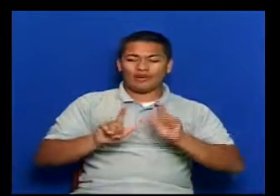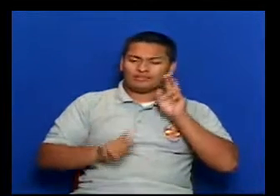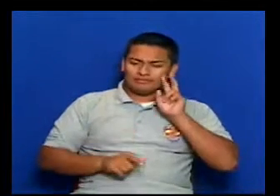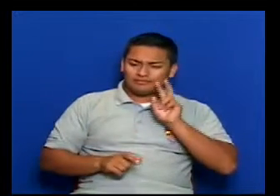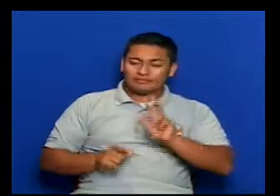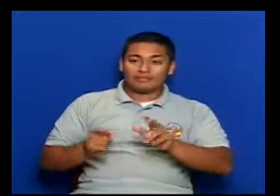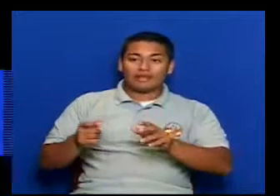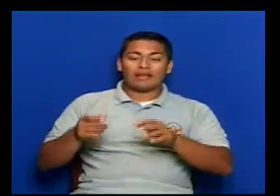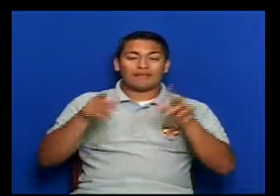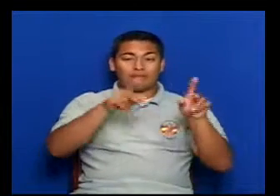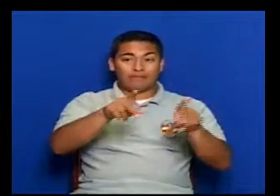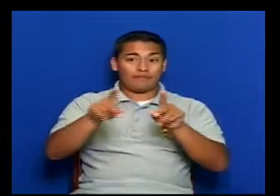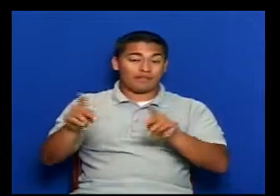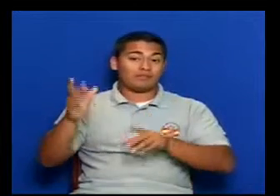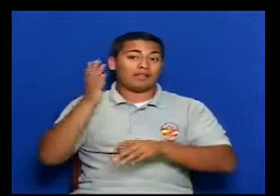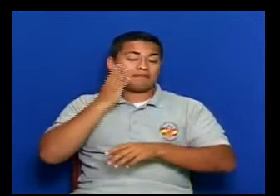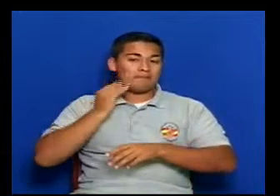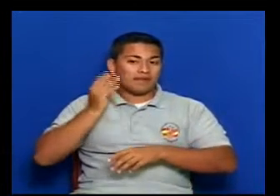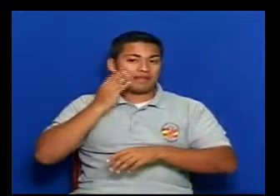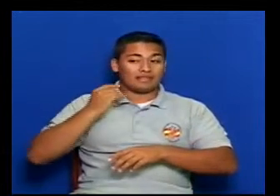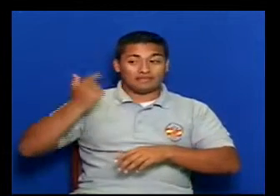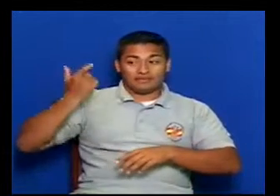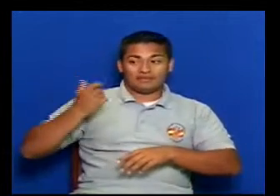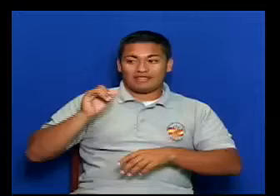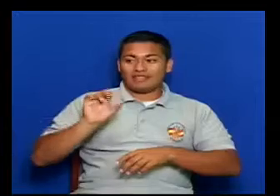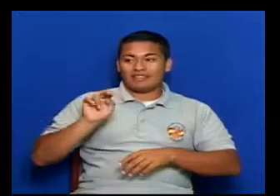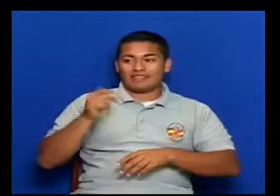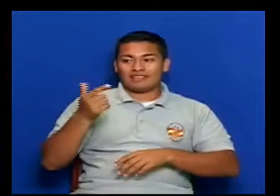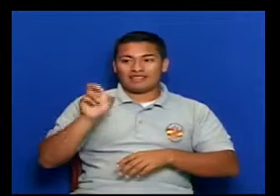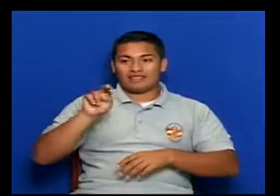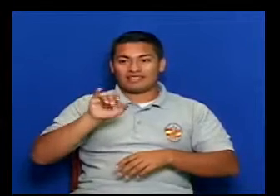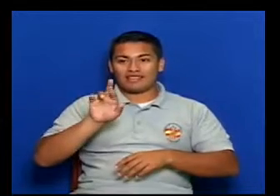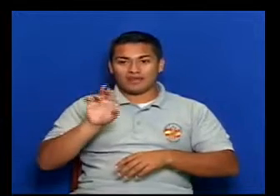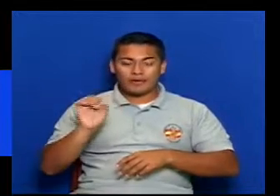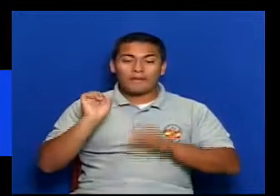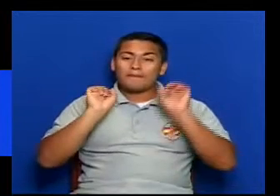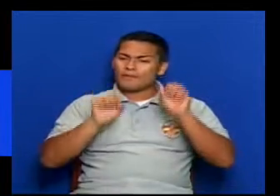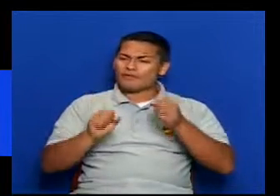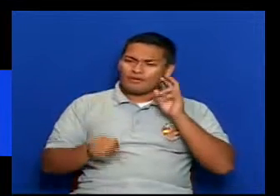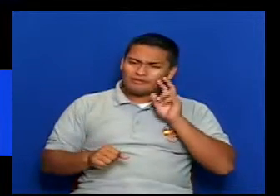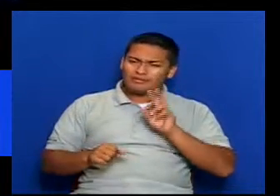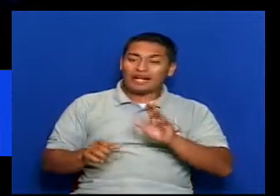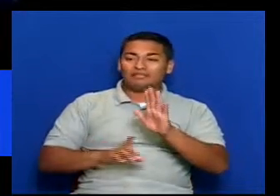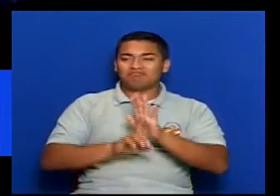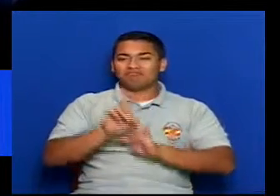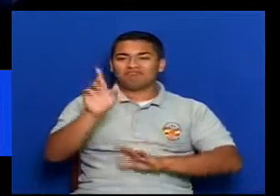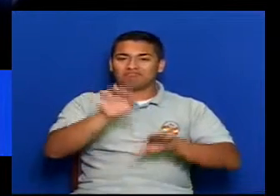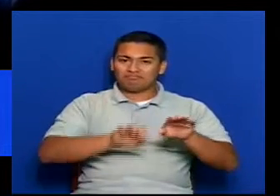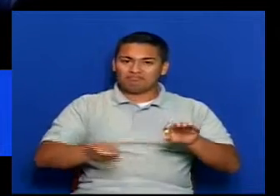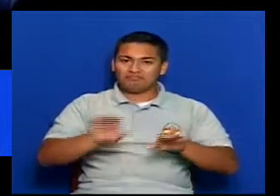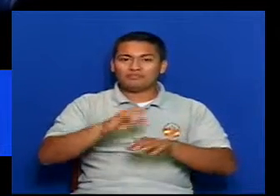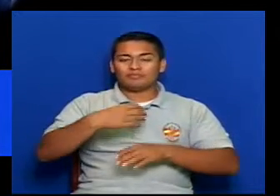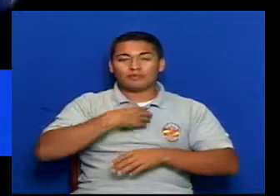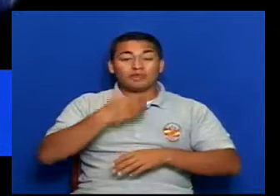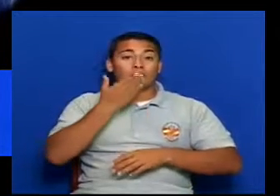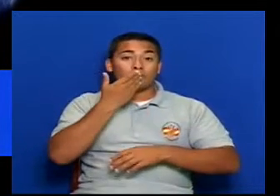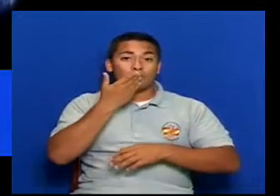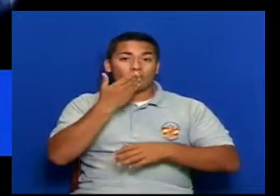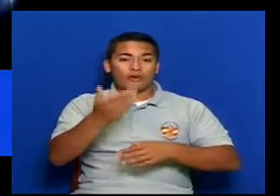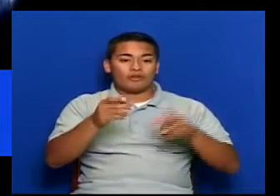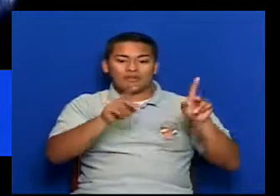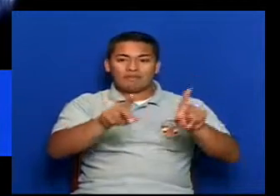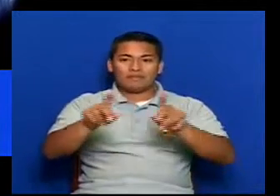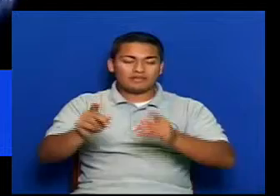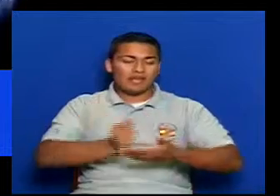por las implicaciones que dan las personas los ingenieros los técnicos en esto podemos contratar de que se ha avanzado enormemente que hay sus beneficios para los